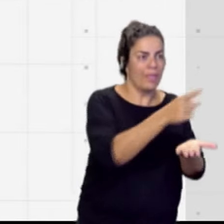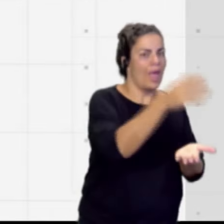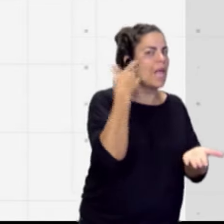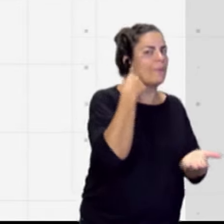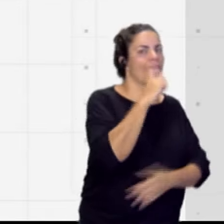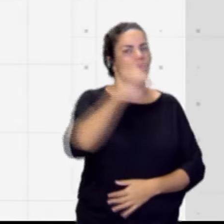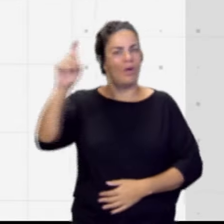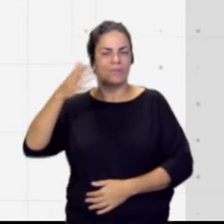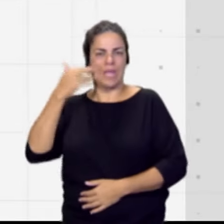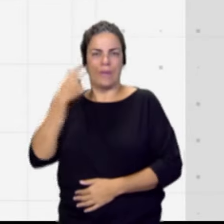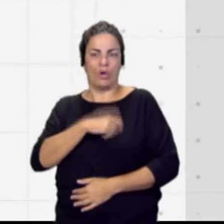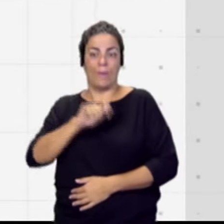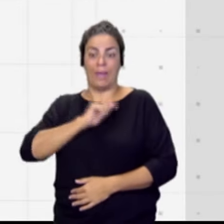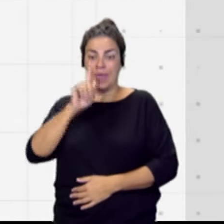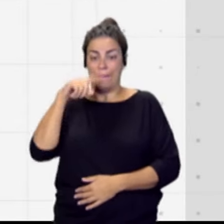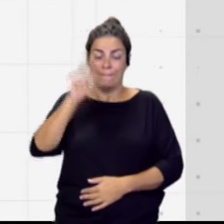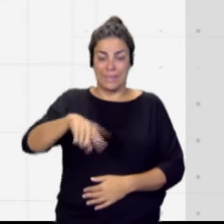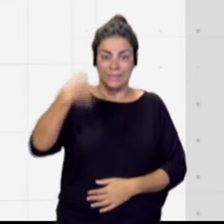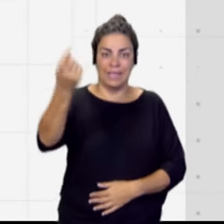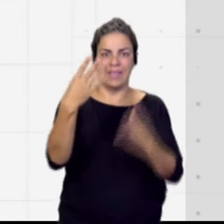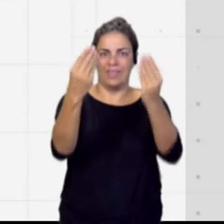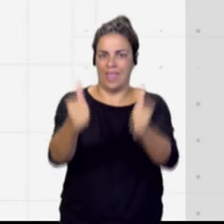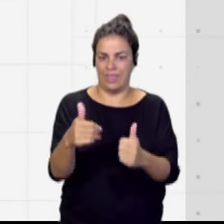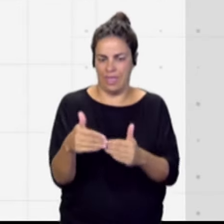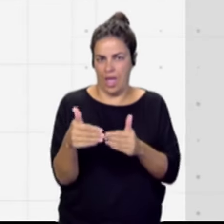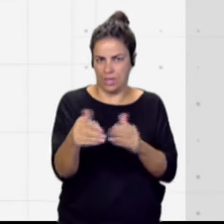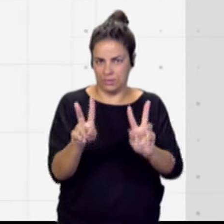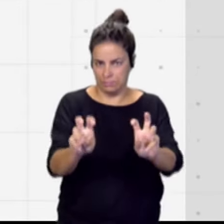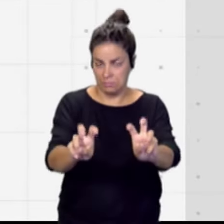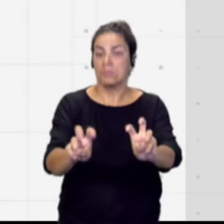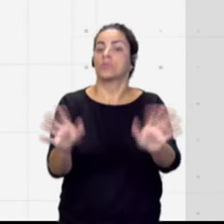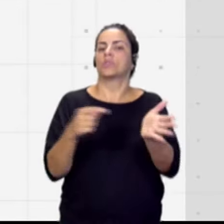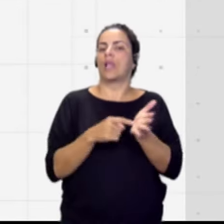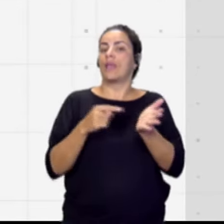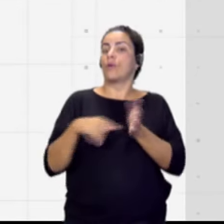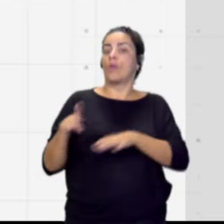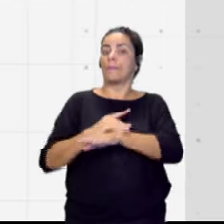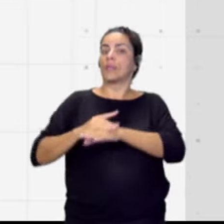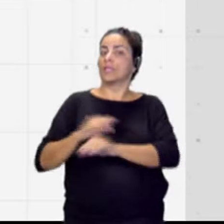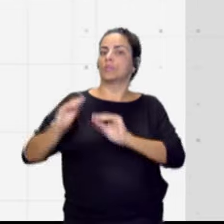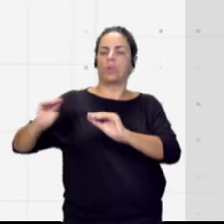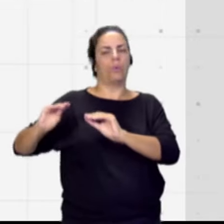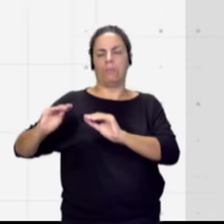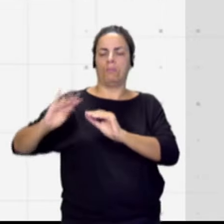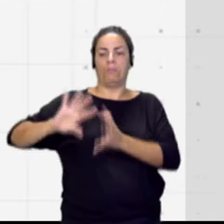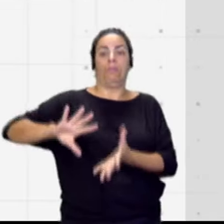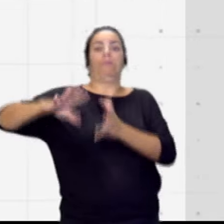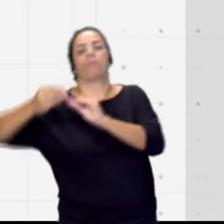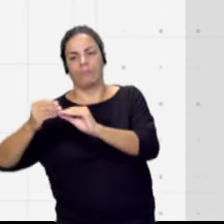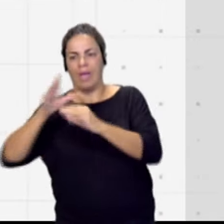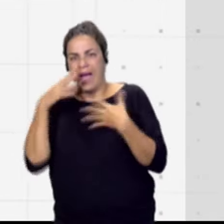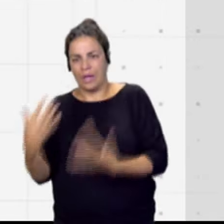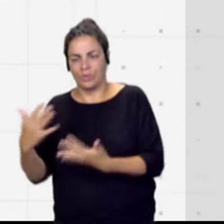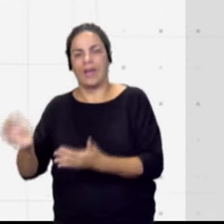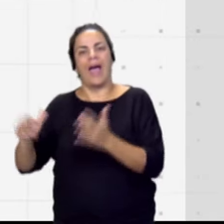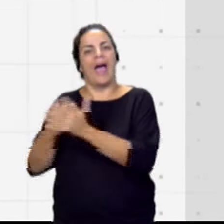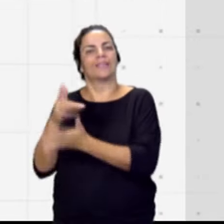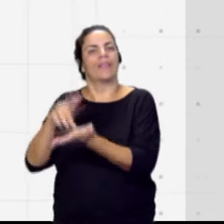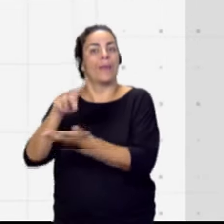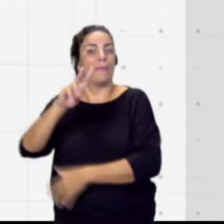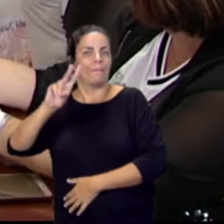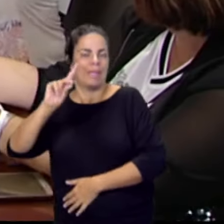10 primeros días del mes siguiente. La deuda no se actualizaría en la base de datos hasta el 21 de noviembre. Tenemos un mes para